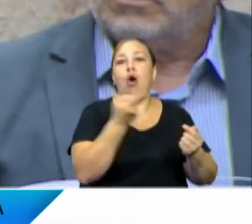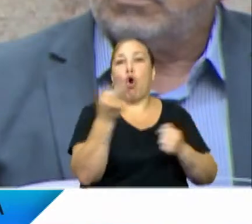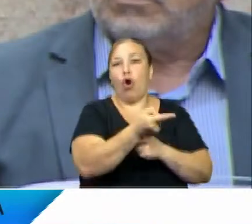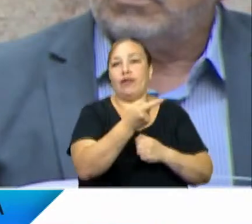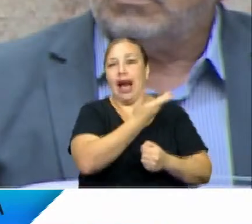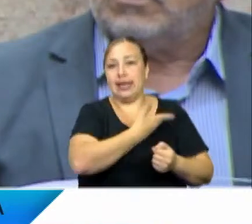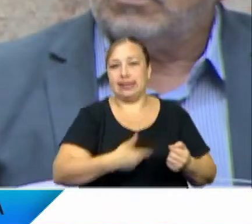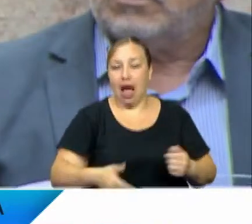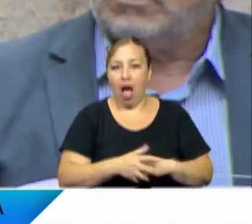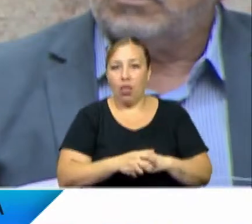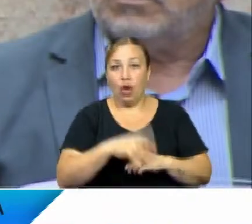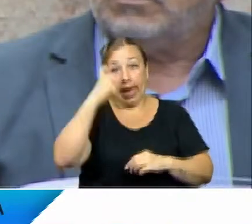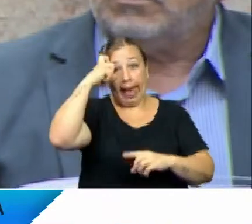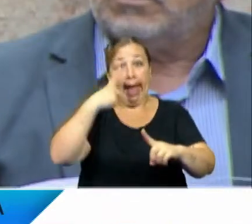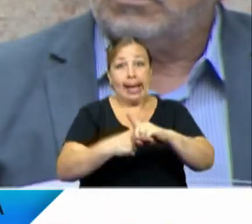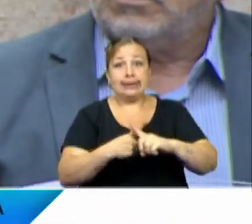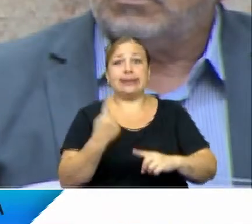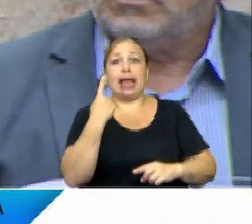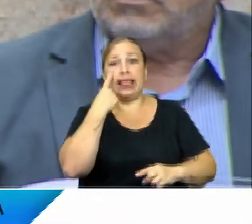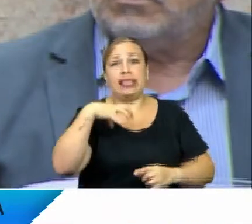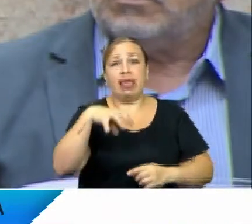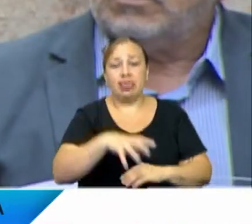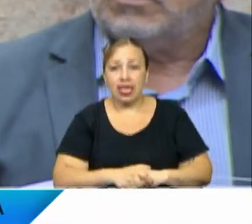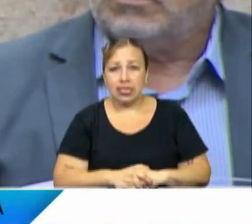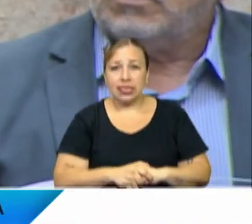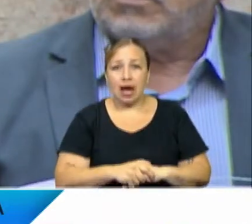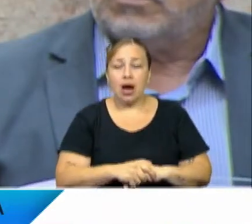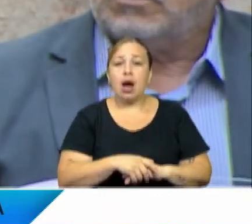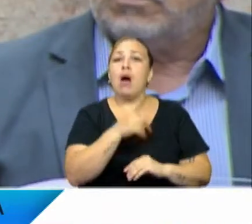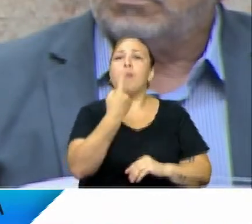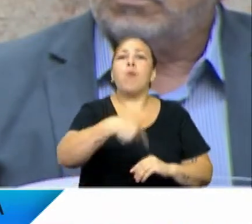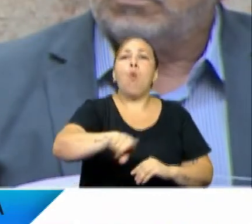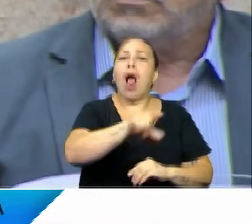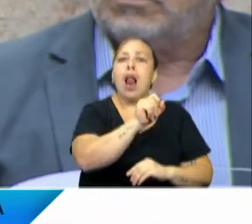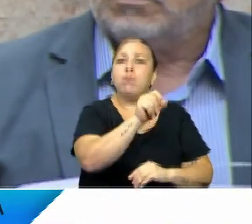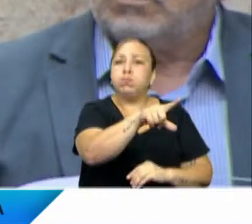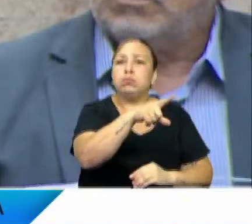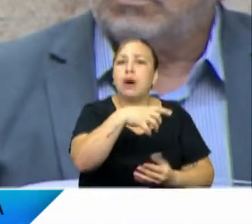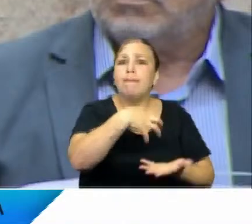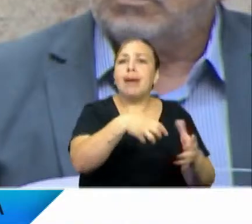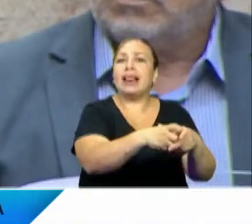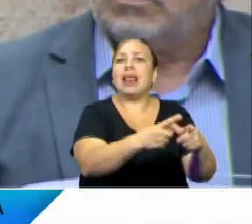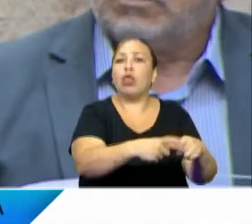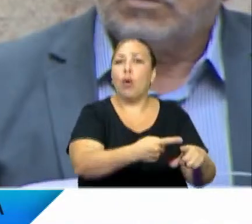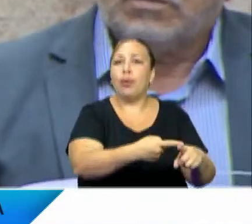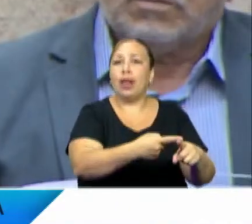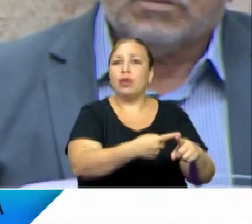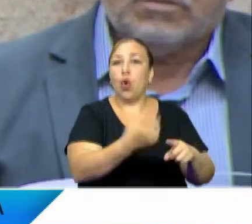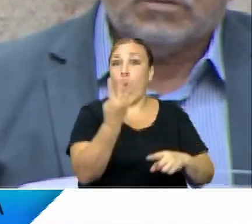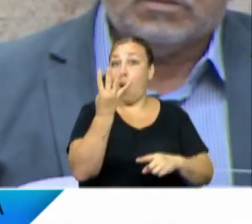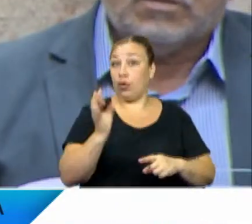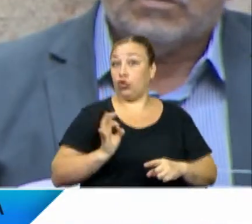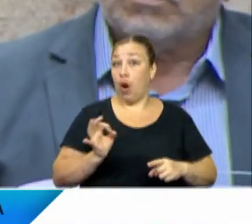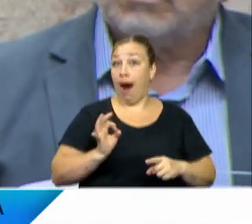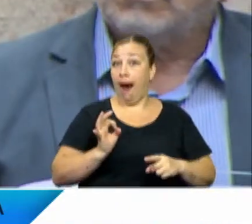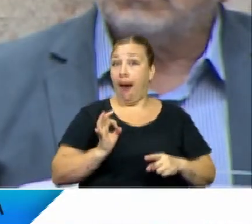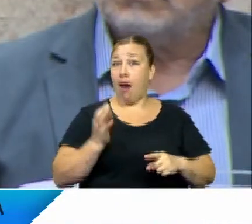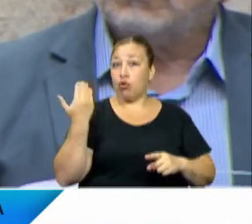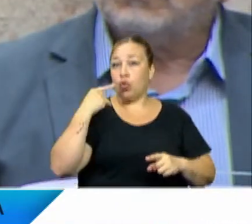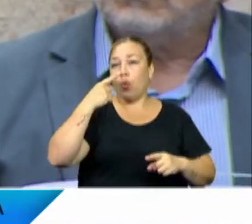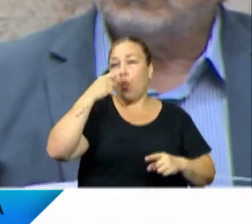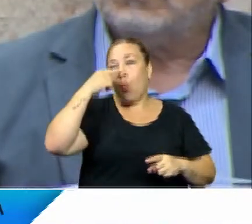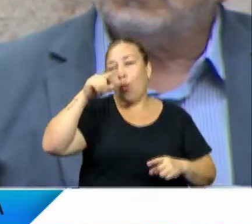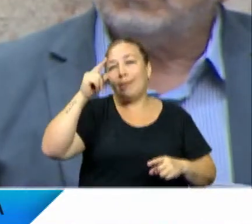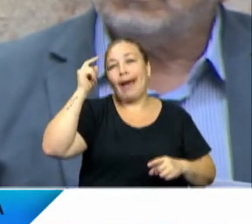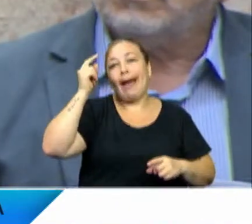un exintendente. ¿Saben de qué partido es? De los 4 años que tuvimos la mala idea de ganarle